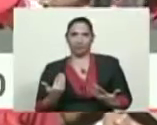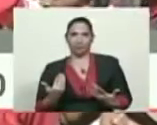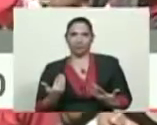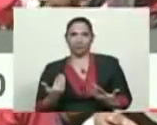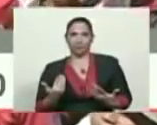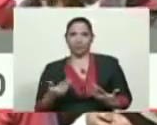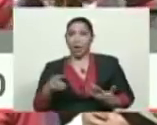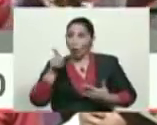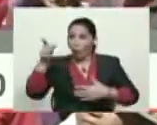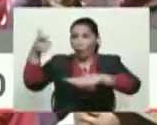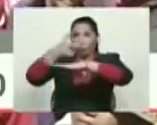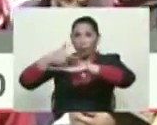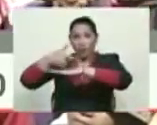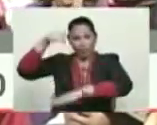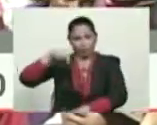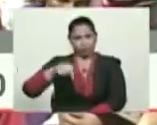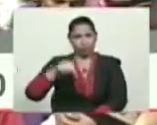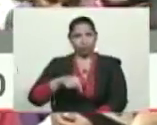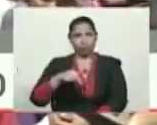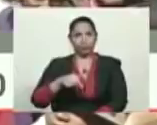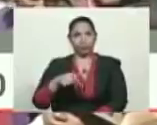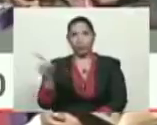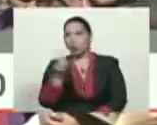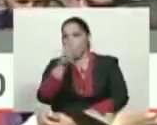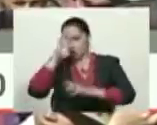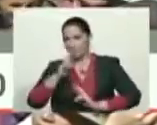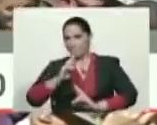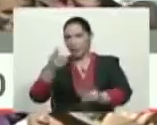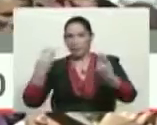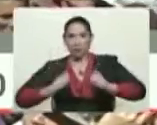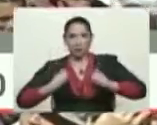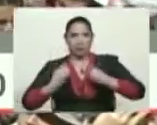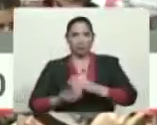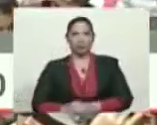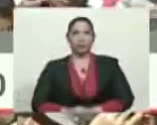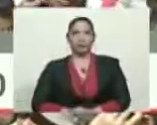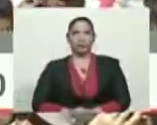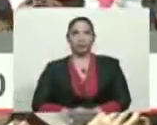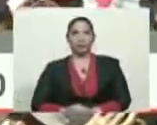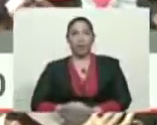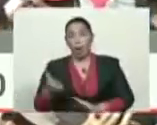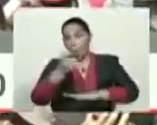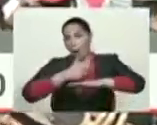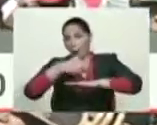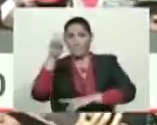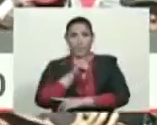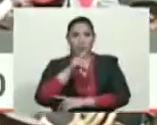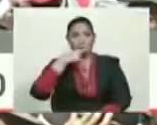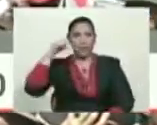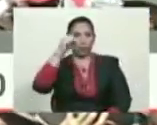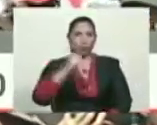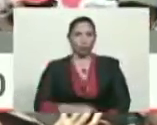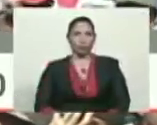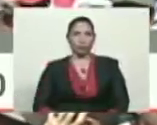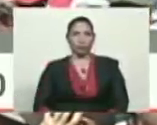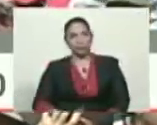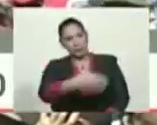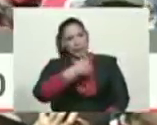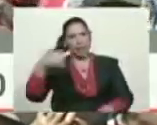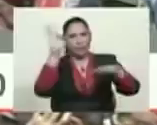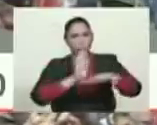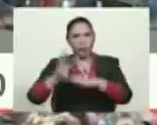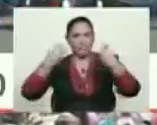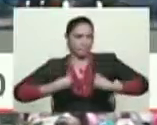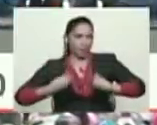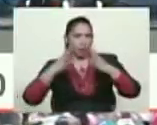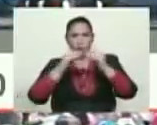Sus gobiernos hoy no respetan su vida. El gobierno venezolano de Nicolás Maduro quiere proteger la vida